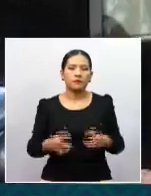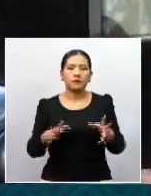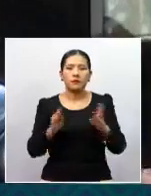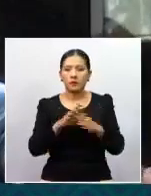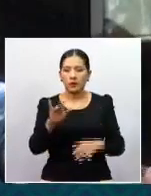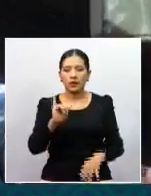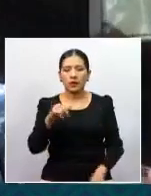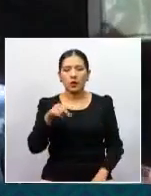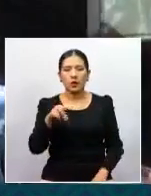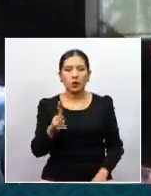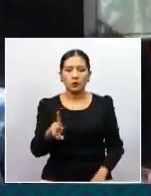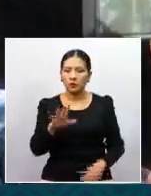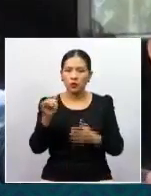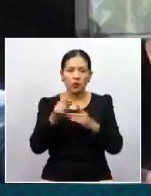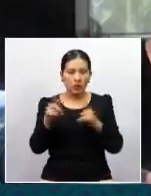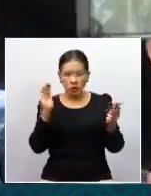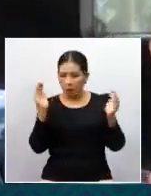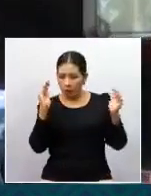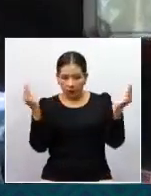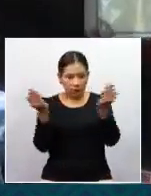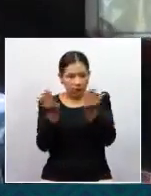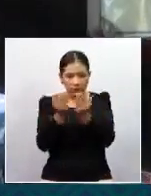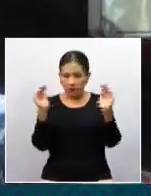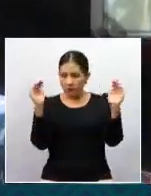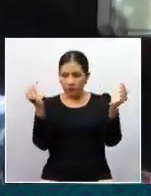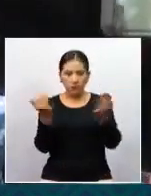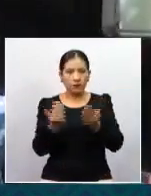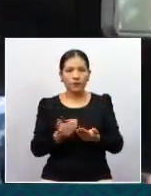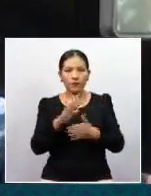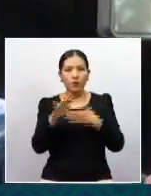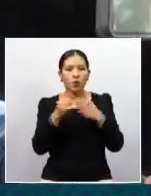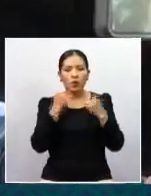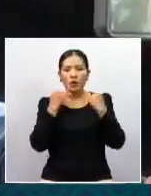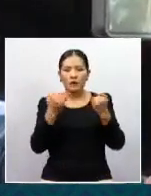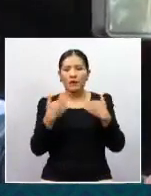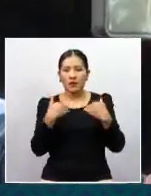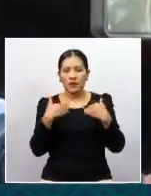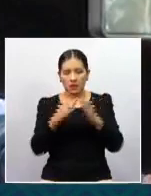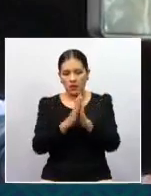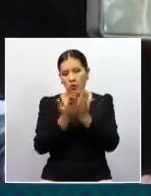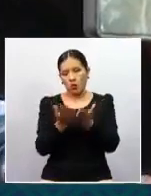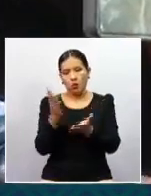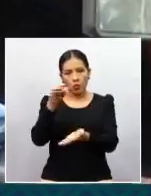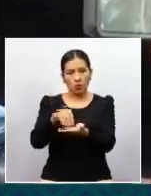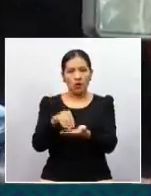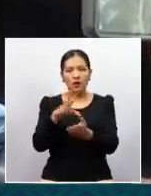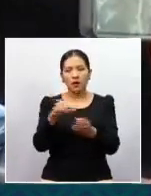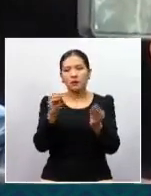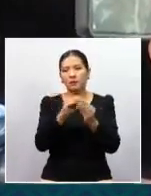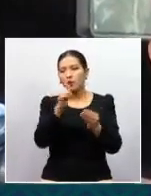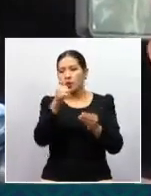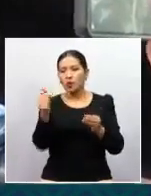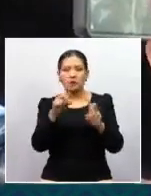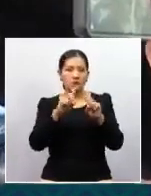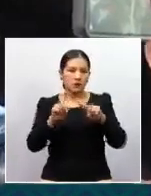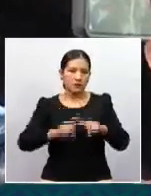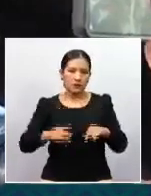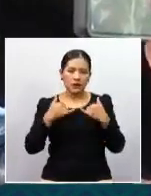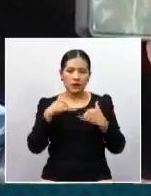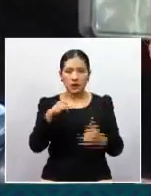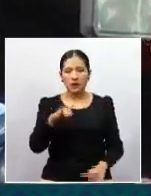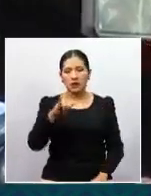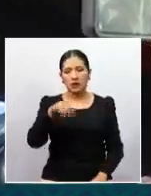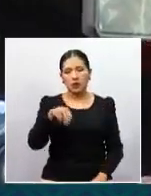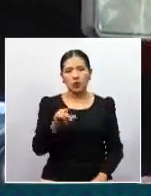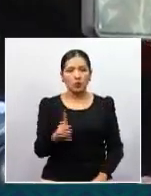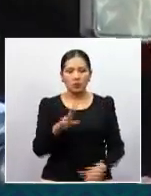prolijo comparando y cotejando la información que tenía en la misma agenda y en otros estudios que va a realizar el IPCUP, tanto en el